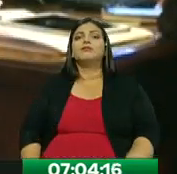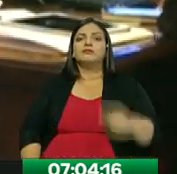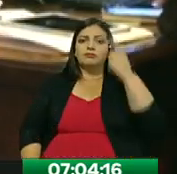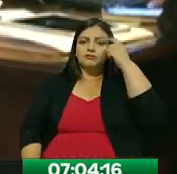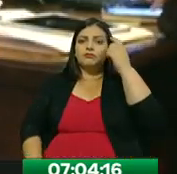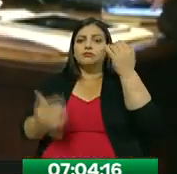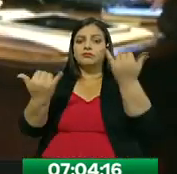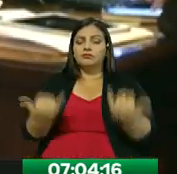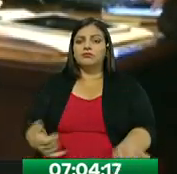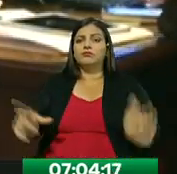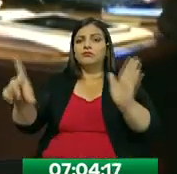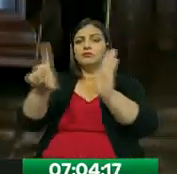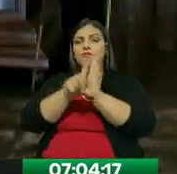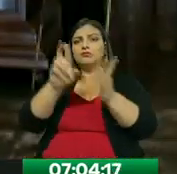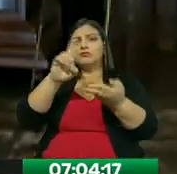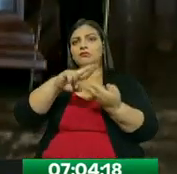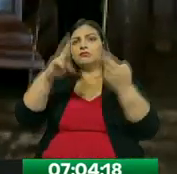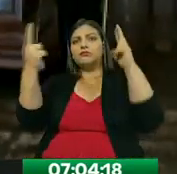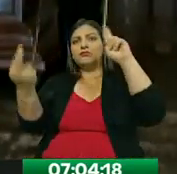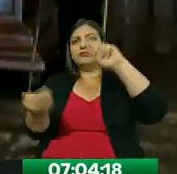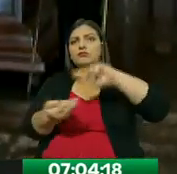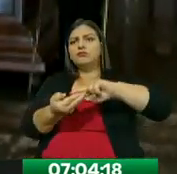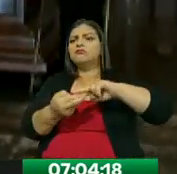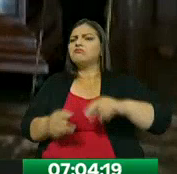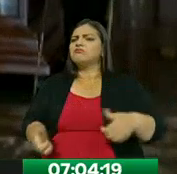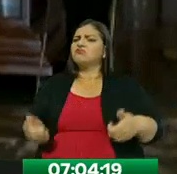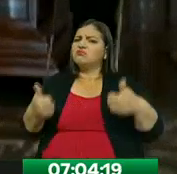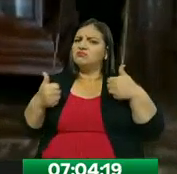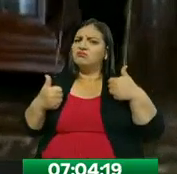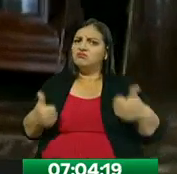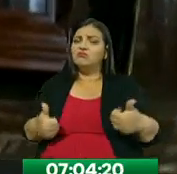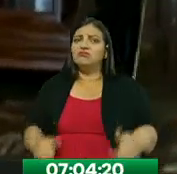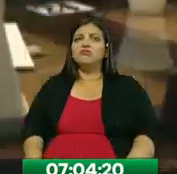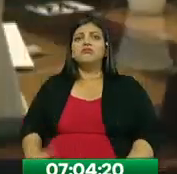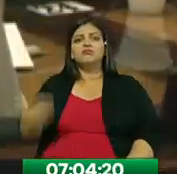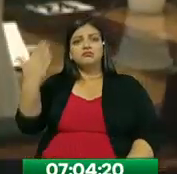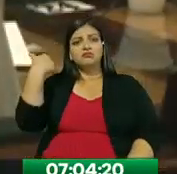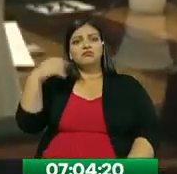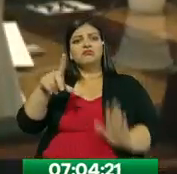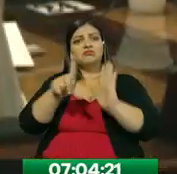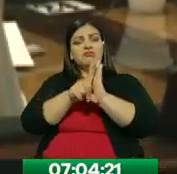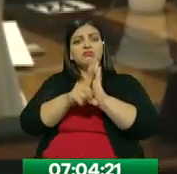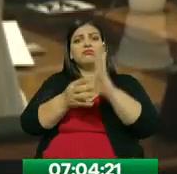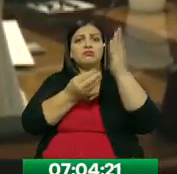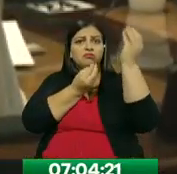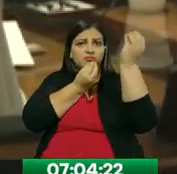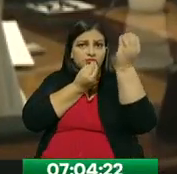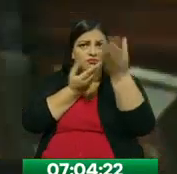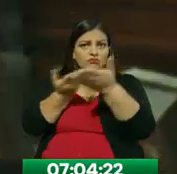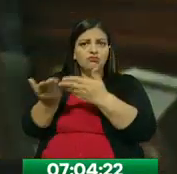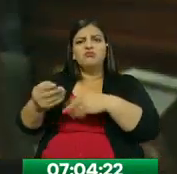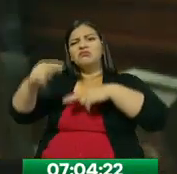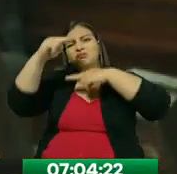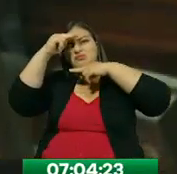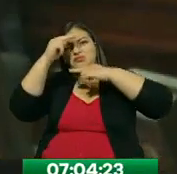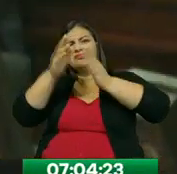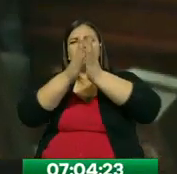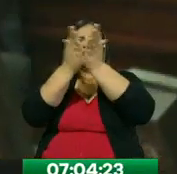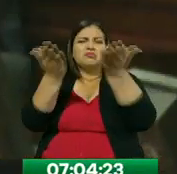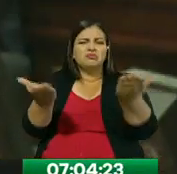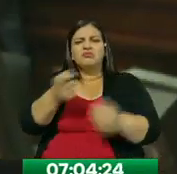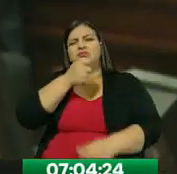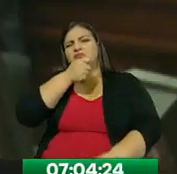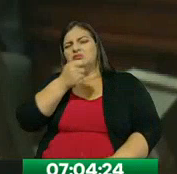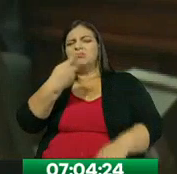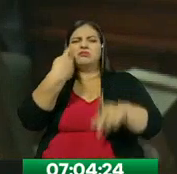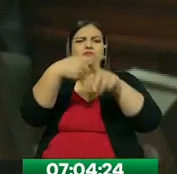anterior, vigente por 5 años y 6 meses después de su aprobación. Por lo que indicaron que las reformas garantizarán la libertad de expresión y creará un